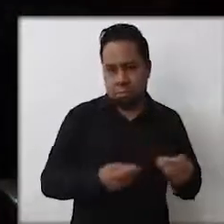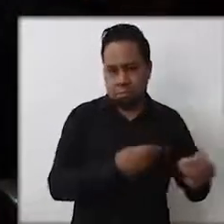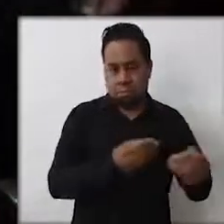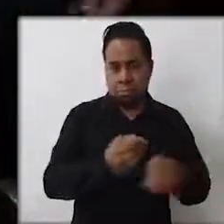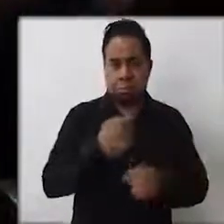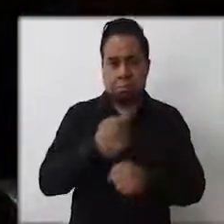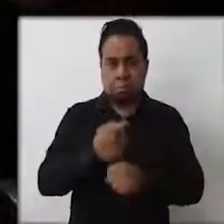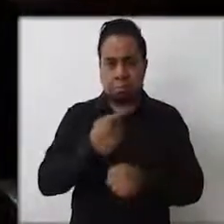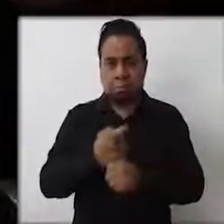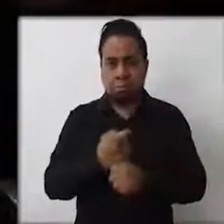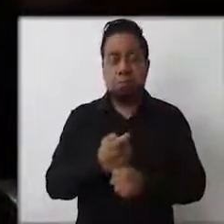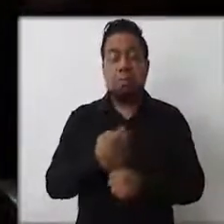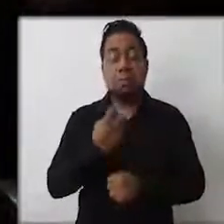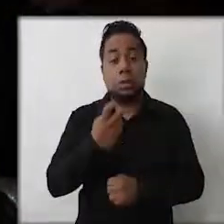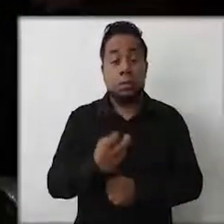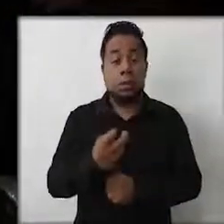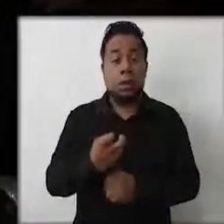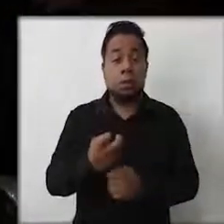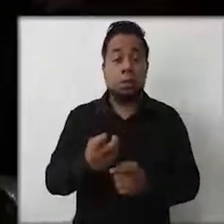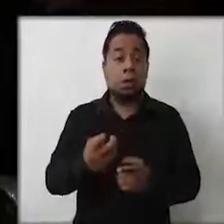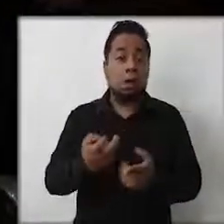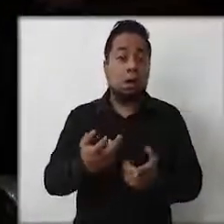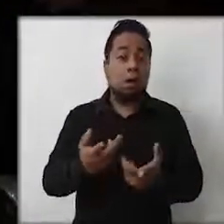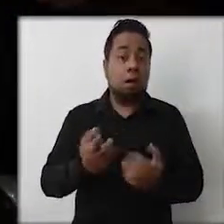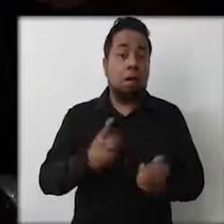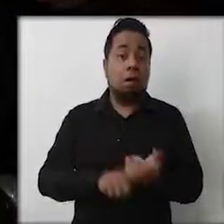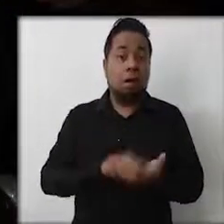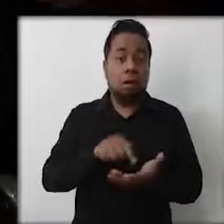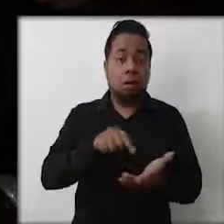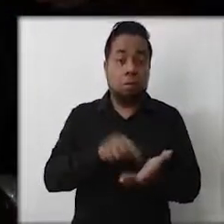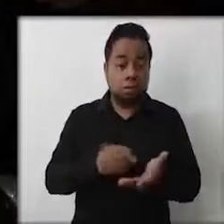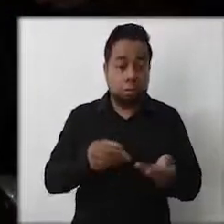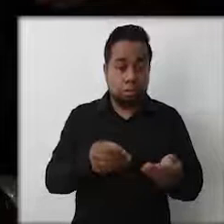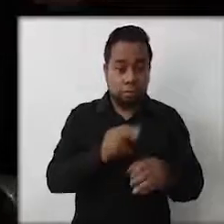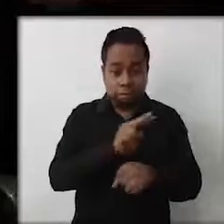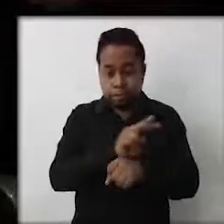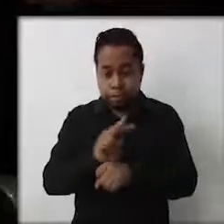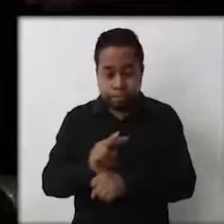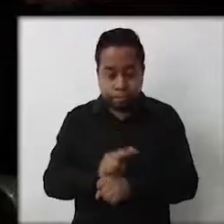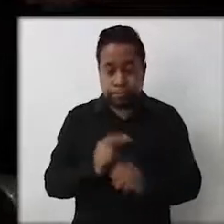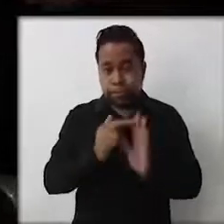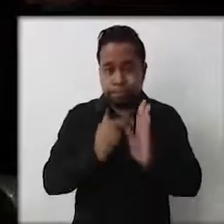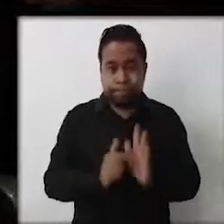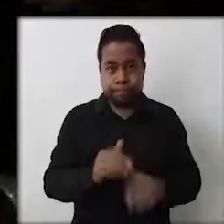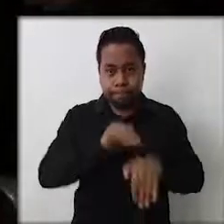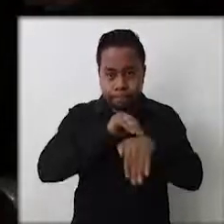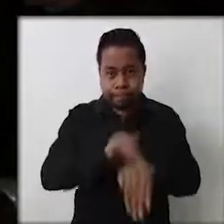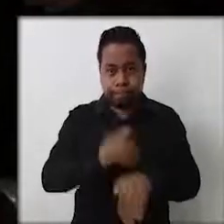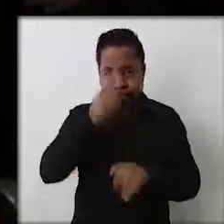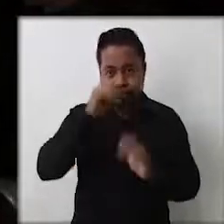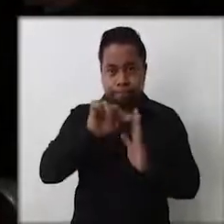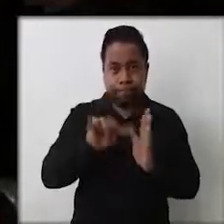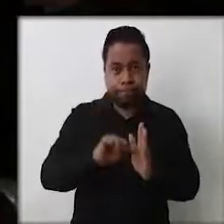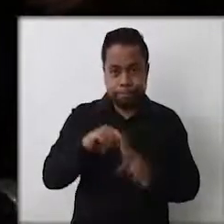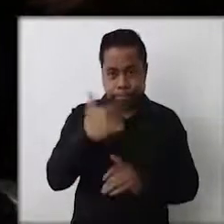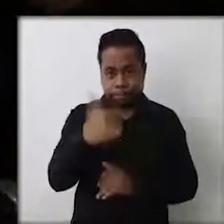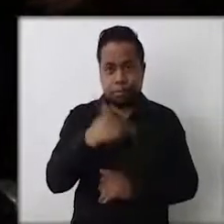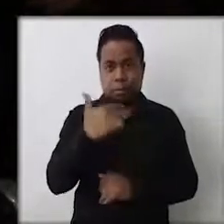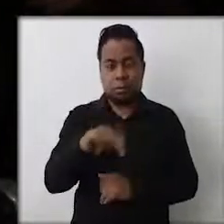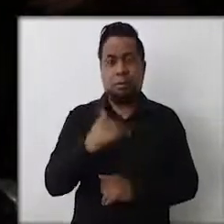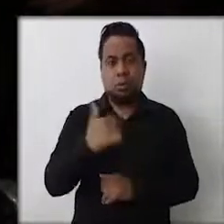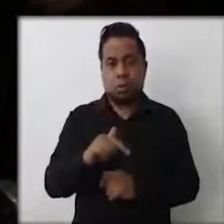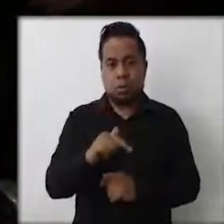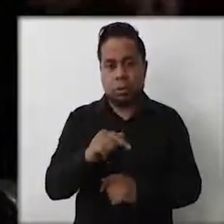dirigidas a personas en específico, no riñen con la política pública